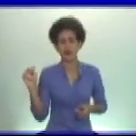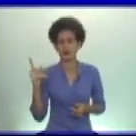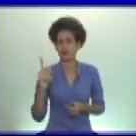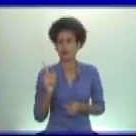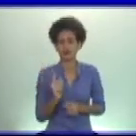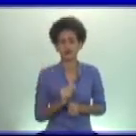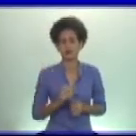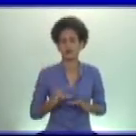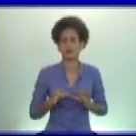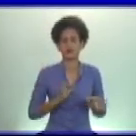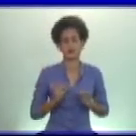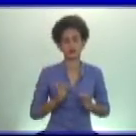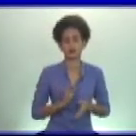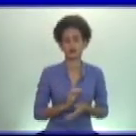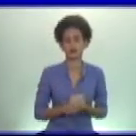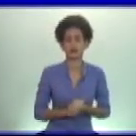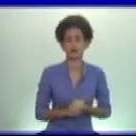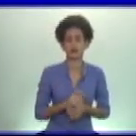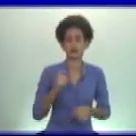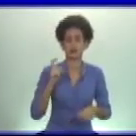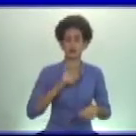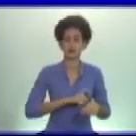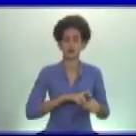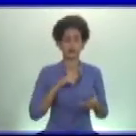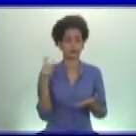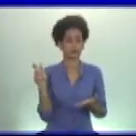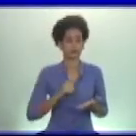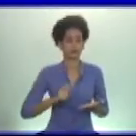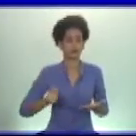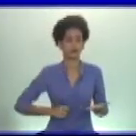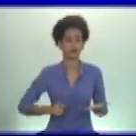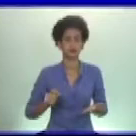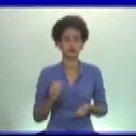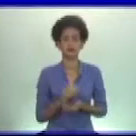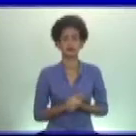una función. Breve tiempo para que terminen de copiar.